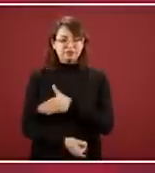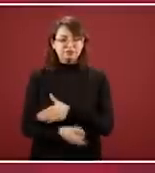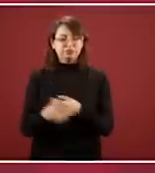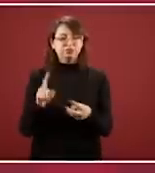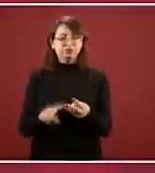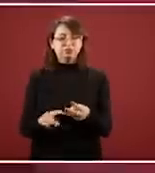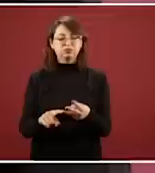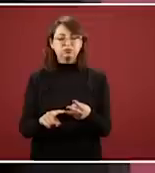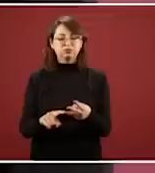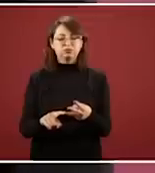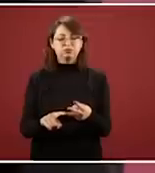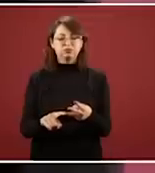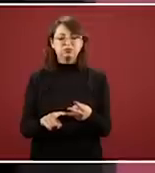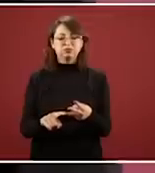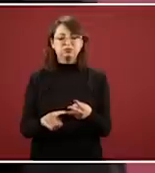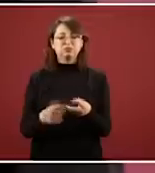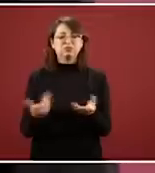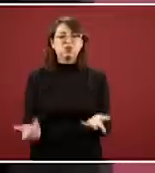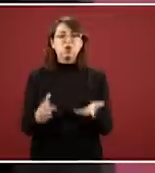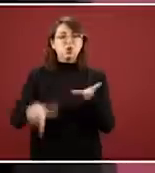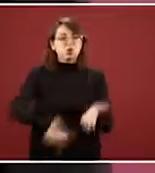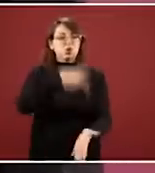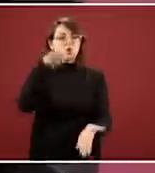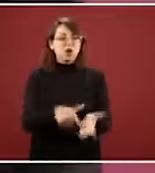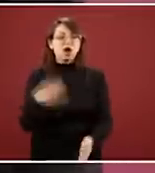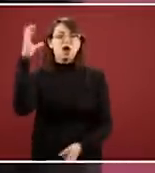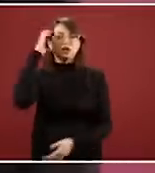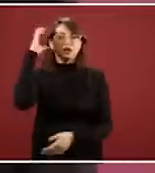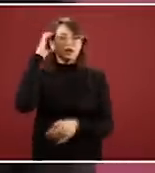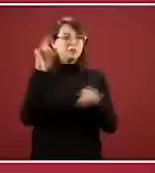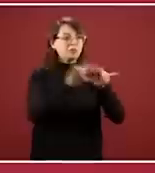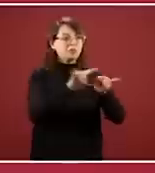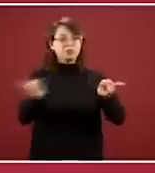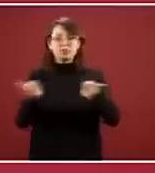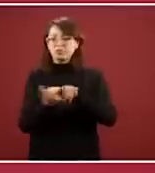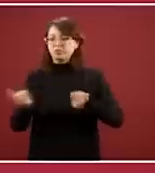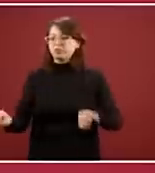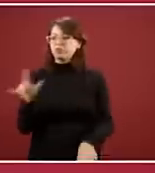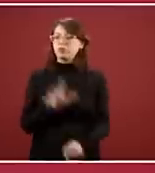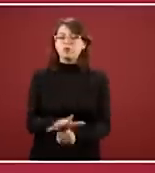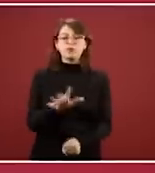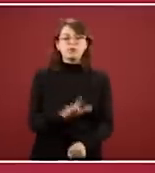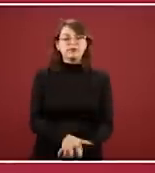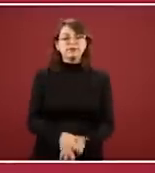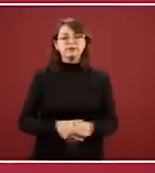tiene que haber con que haya espacios, camas suficientes,